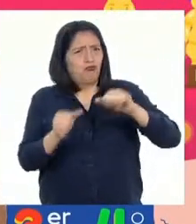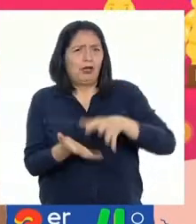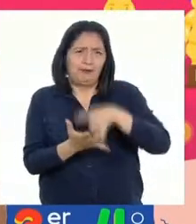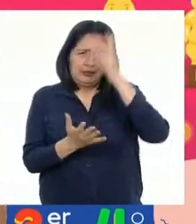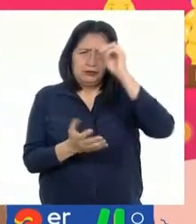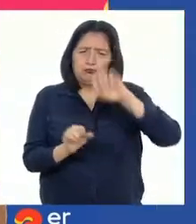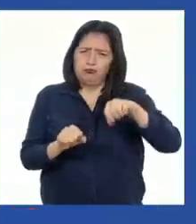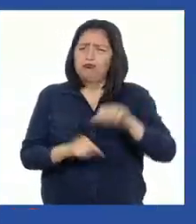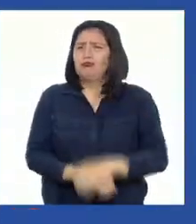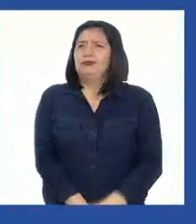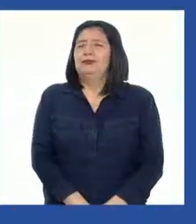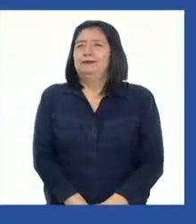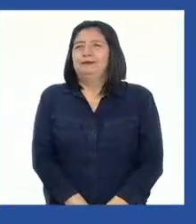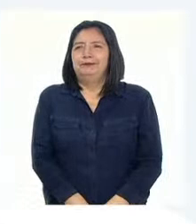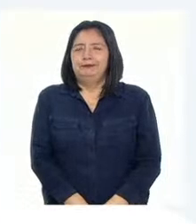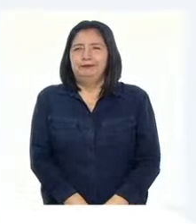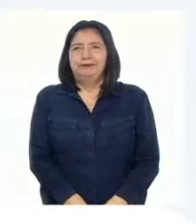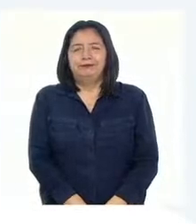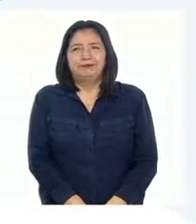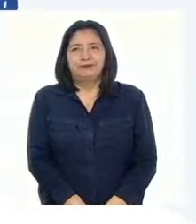aprendiendo.